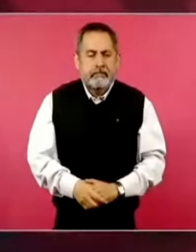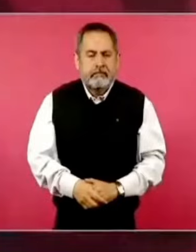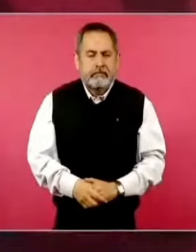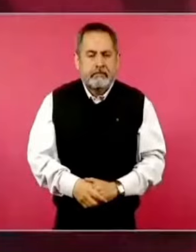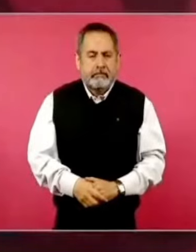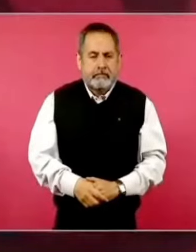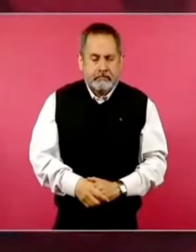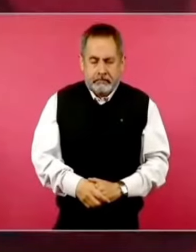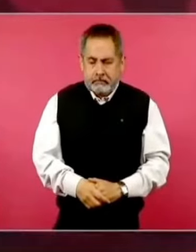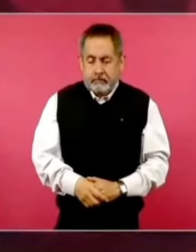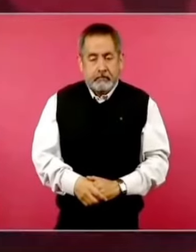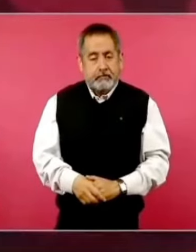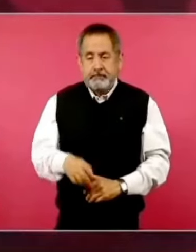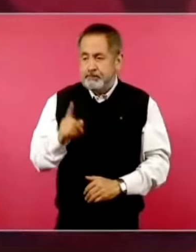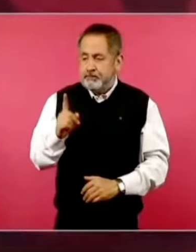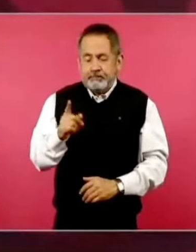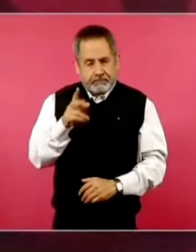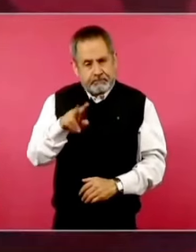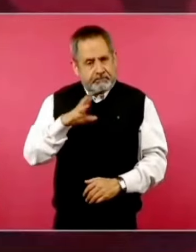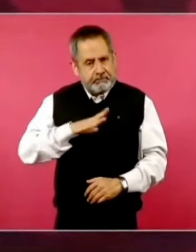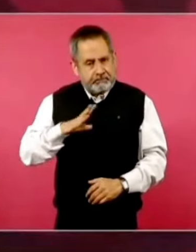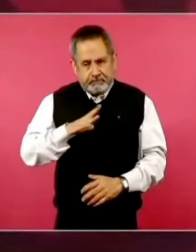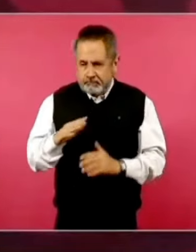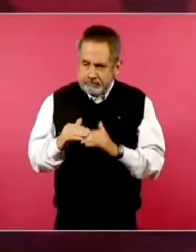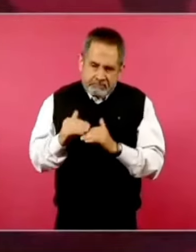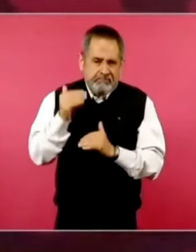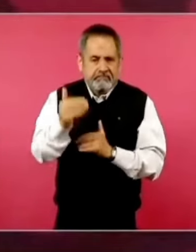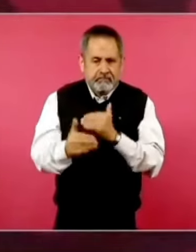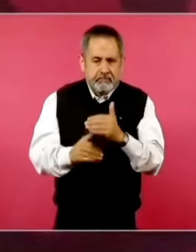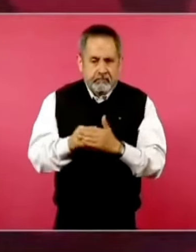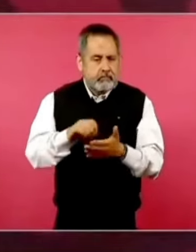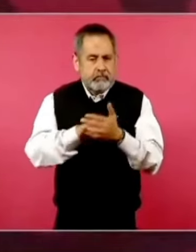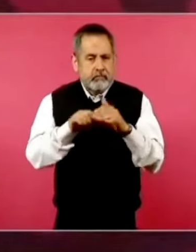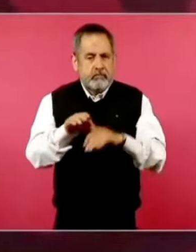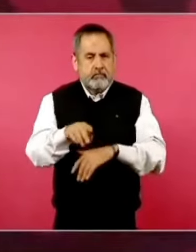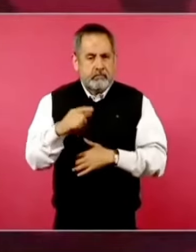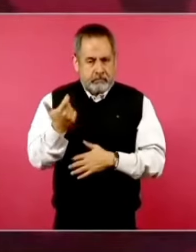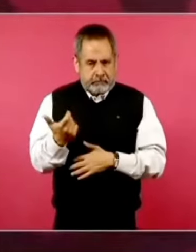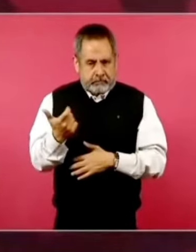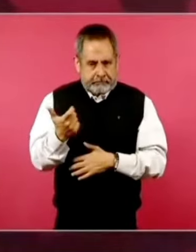muy importantes en cuanto al peso.